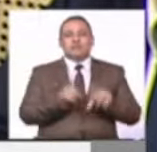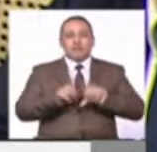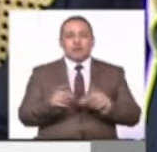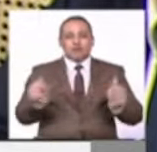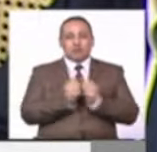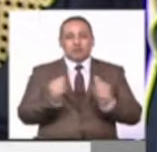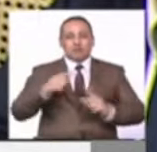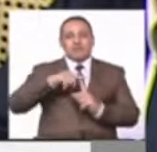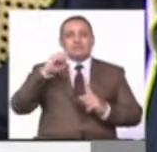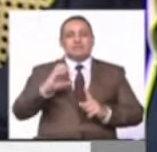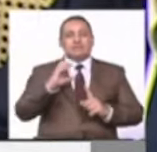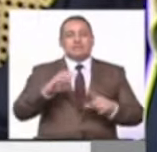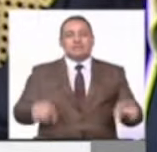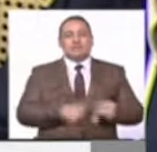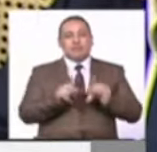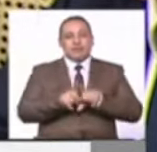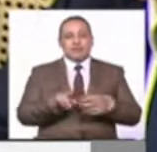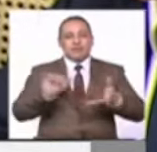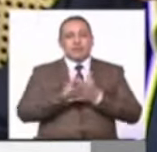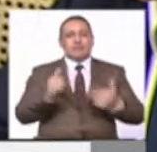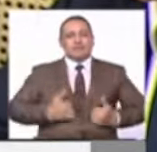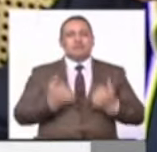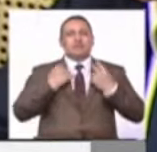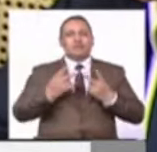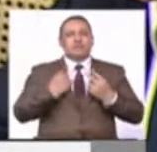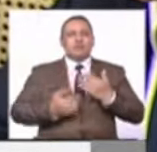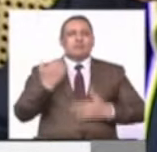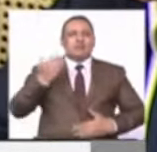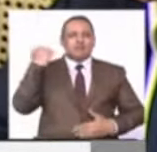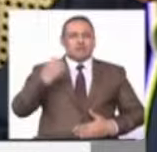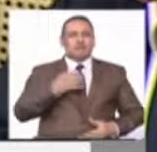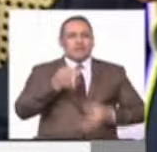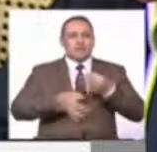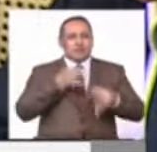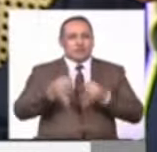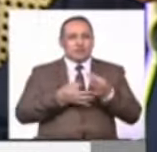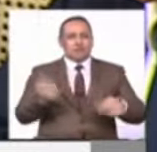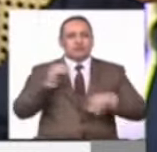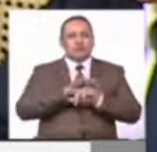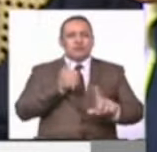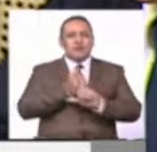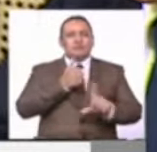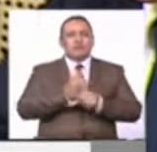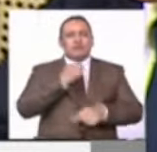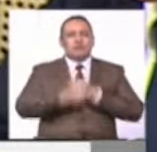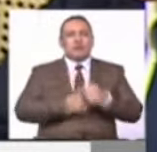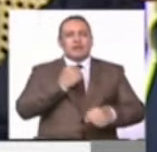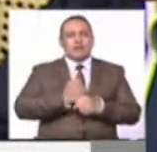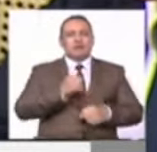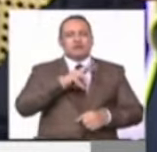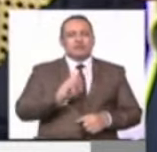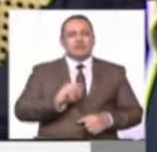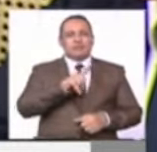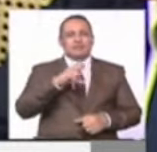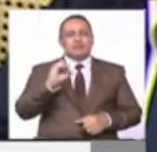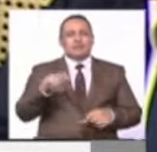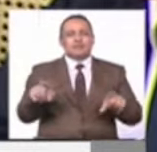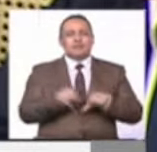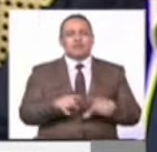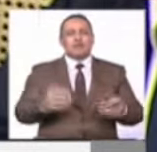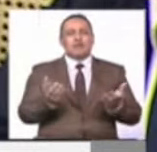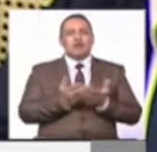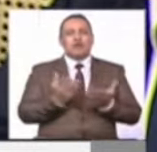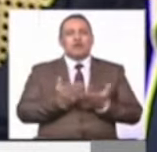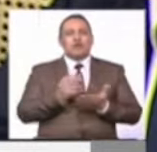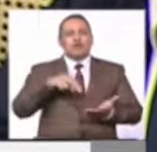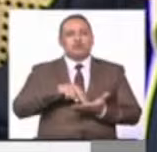tribunal constitucional ha tenido oportunidad de pronunciarse sobre el mismo en el año 2010 cuando el colegio